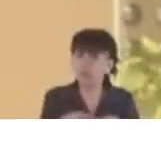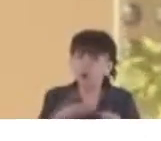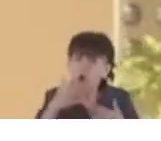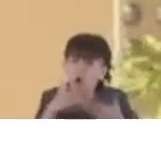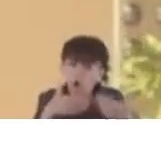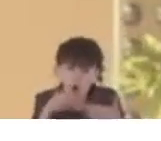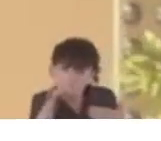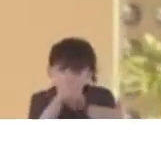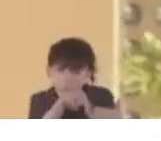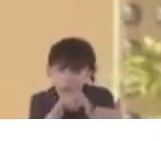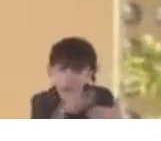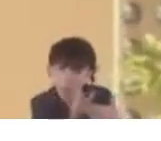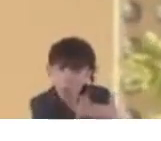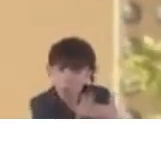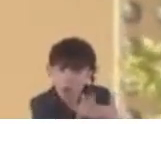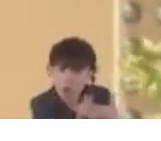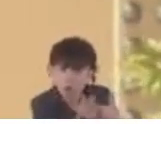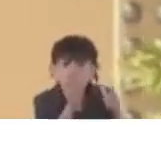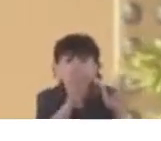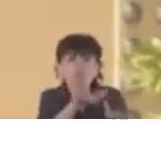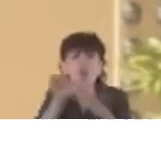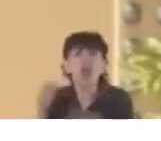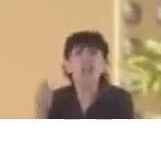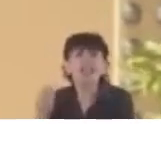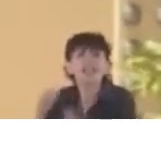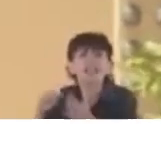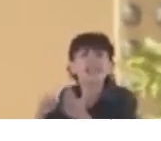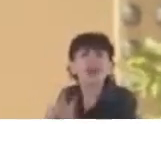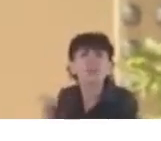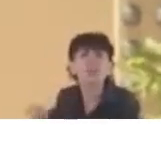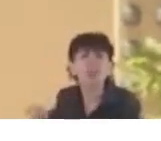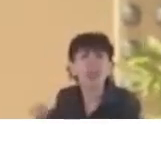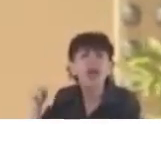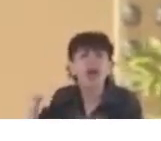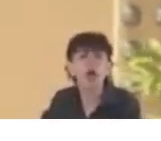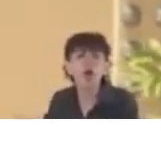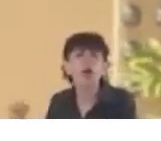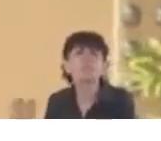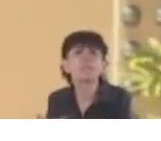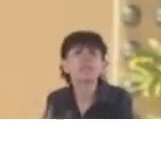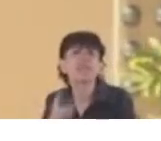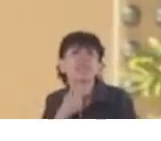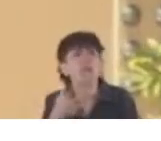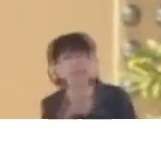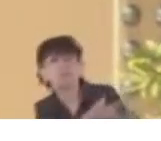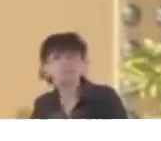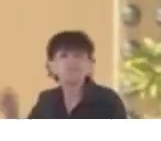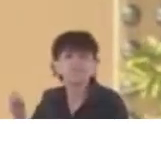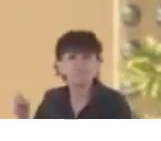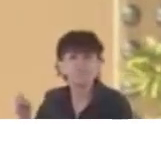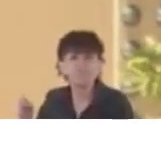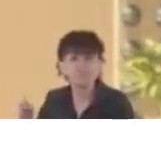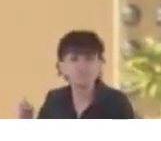es cierto. Es cierto. Y bueno, la Iglesia también, ¿no?, fue muy crítica con respecto al